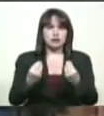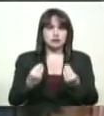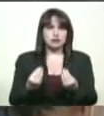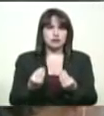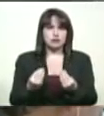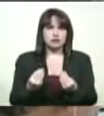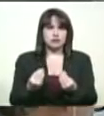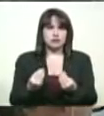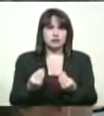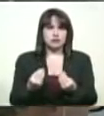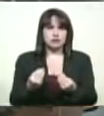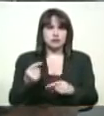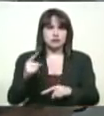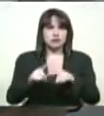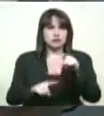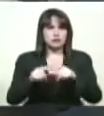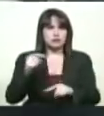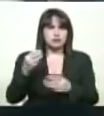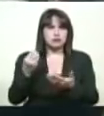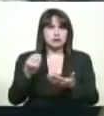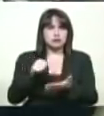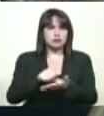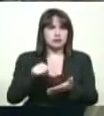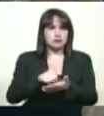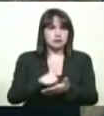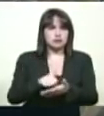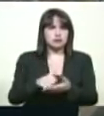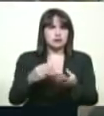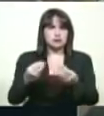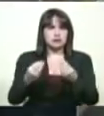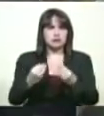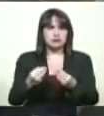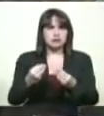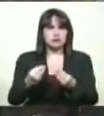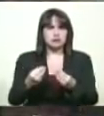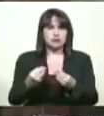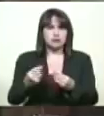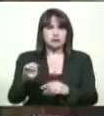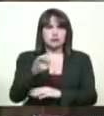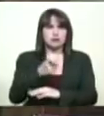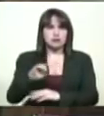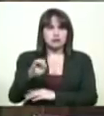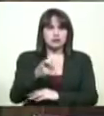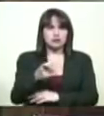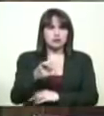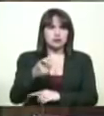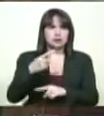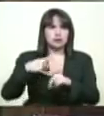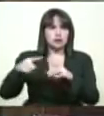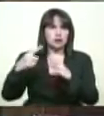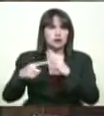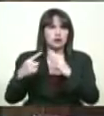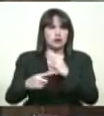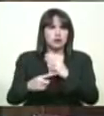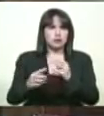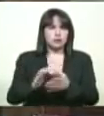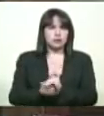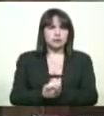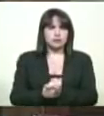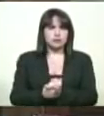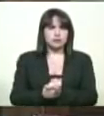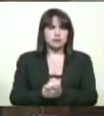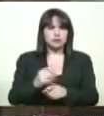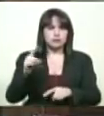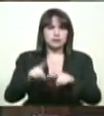humano en el centro de la comunidad y buscar con este nuevo sistema de organización por calle por comunidad